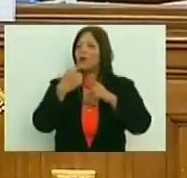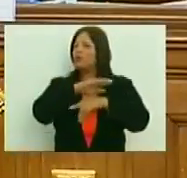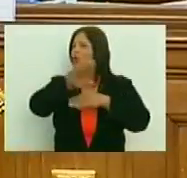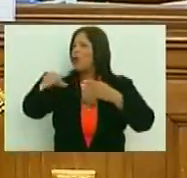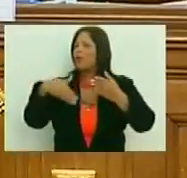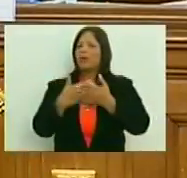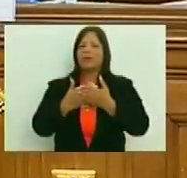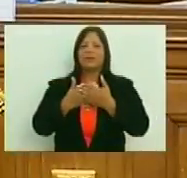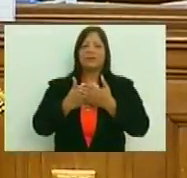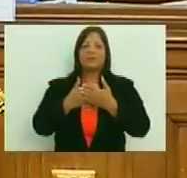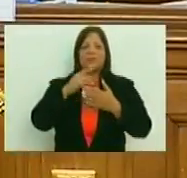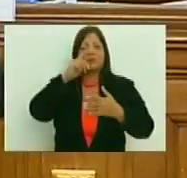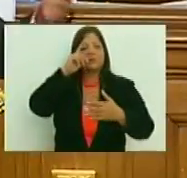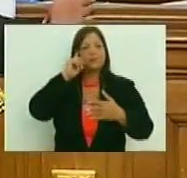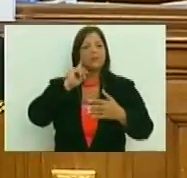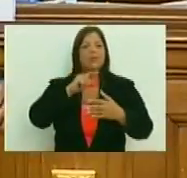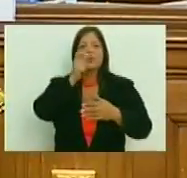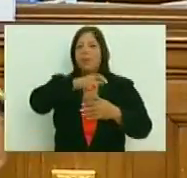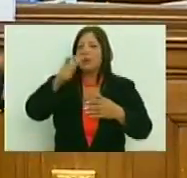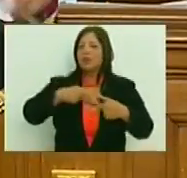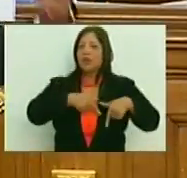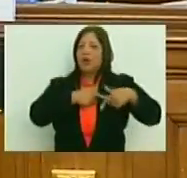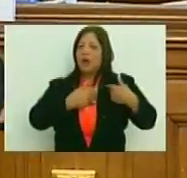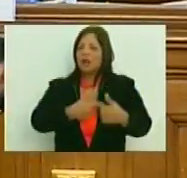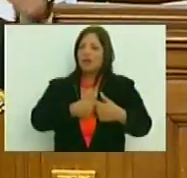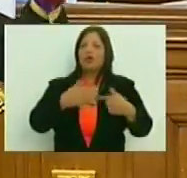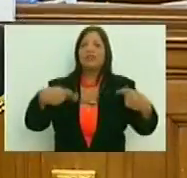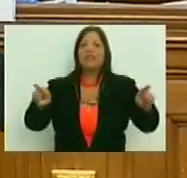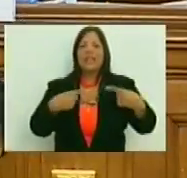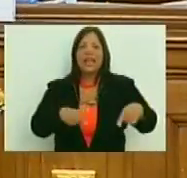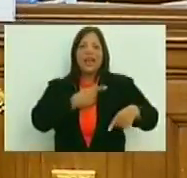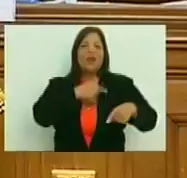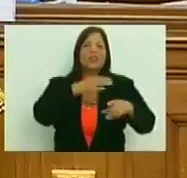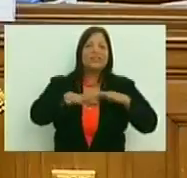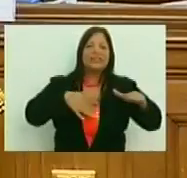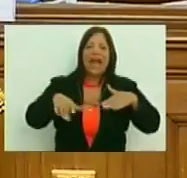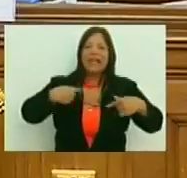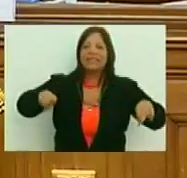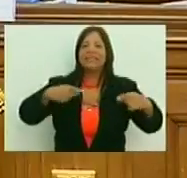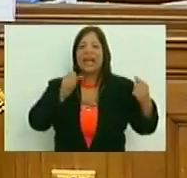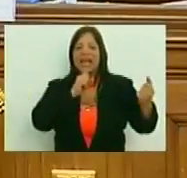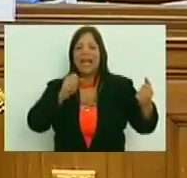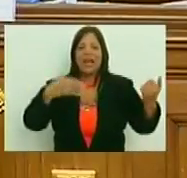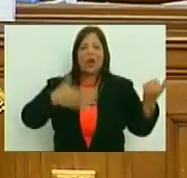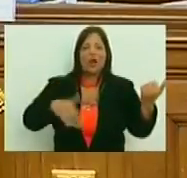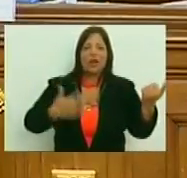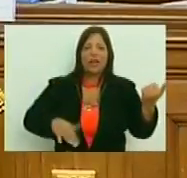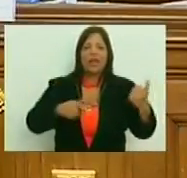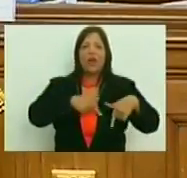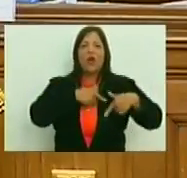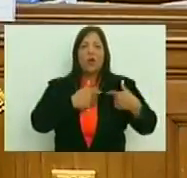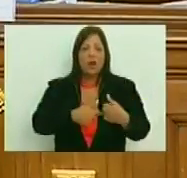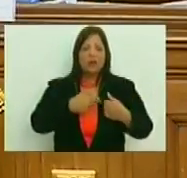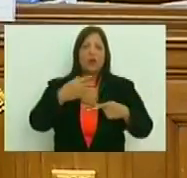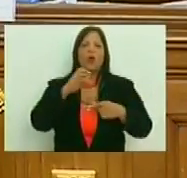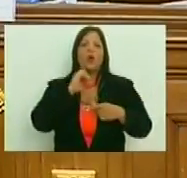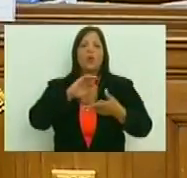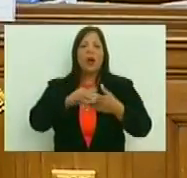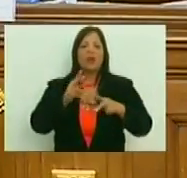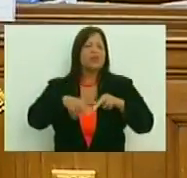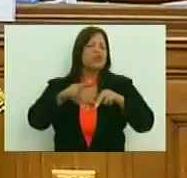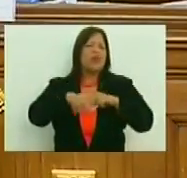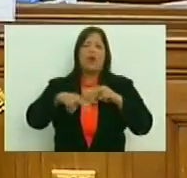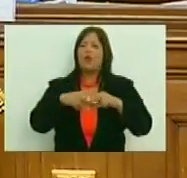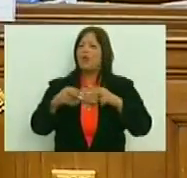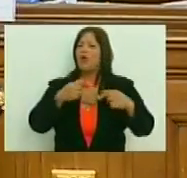aquí, la gente de los corazones, corazón llanero, corazón salsero, corazón rockero, corazón urbano, a todos